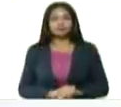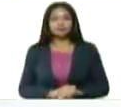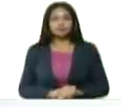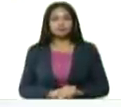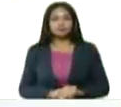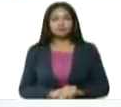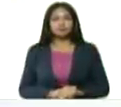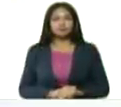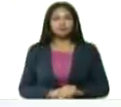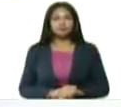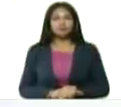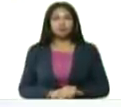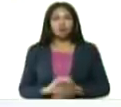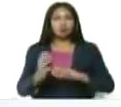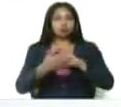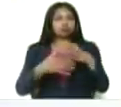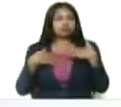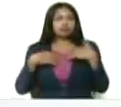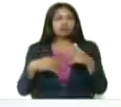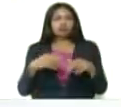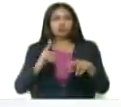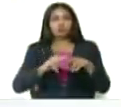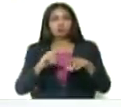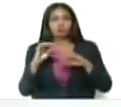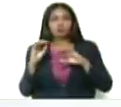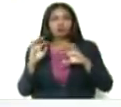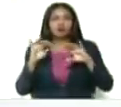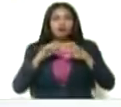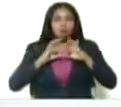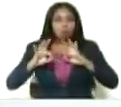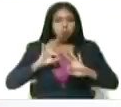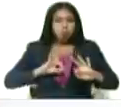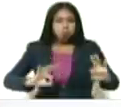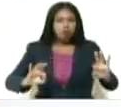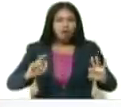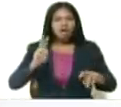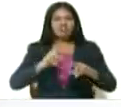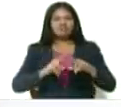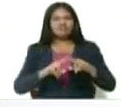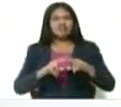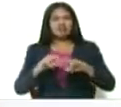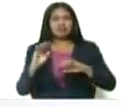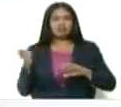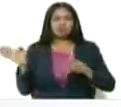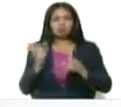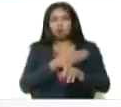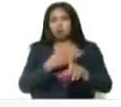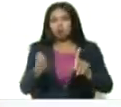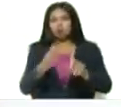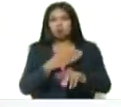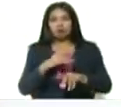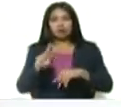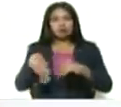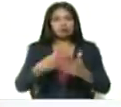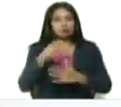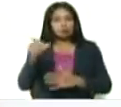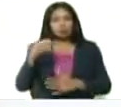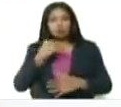1689. La peste negra abatía Venezuela, Caracas, caía la gente muerta.